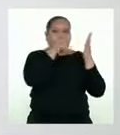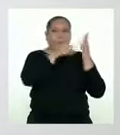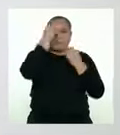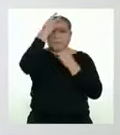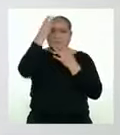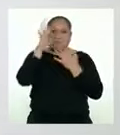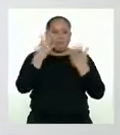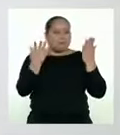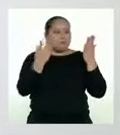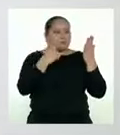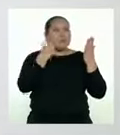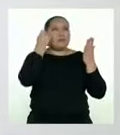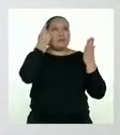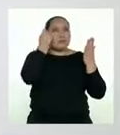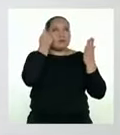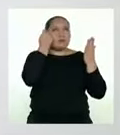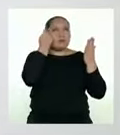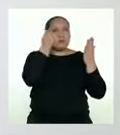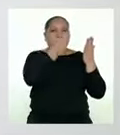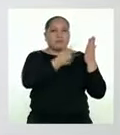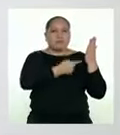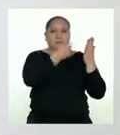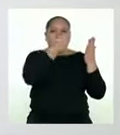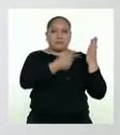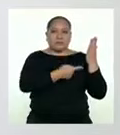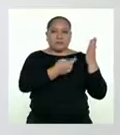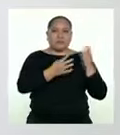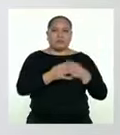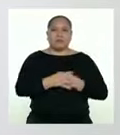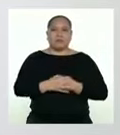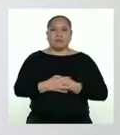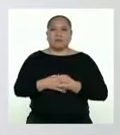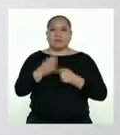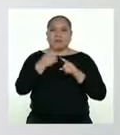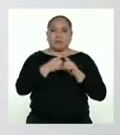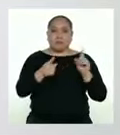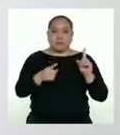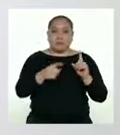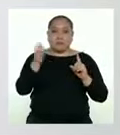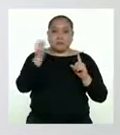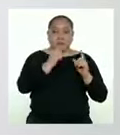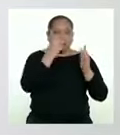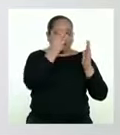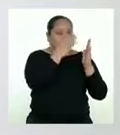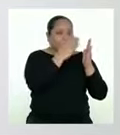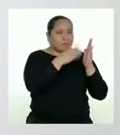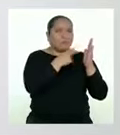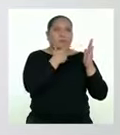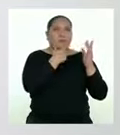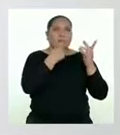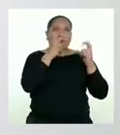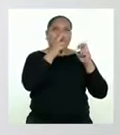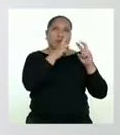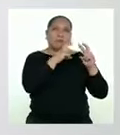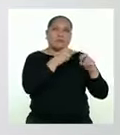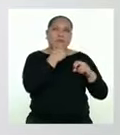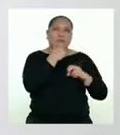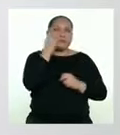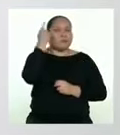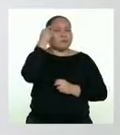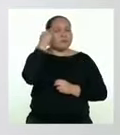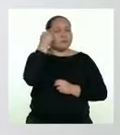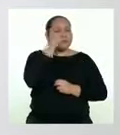implícita, la que no se dice literalmente en el texto, pero que aparece cuando hacemos el análisis, así